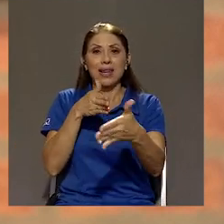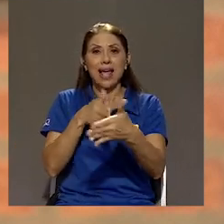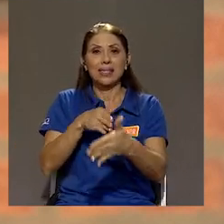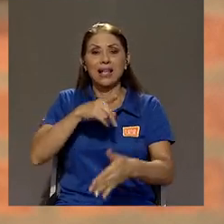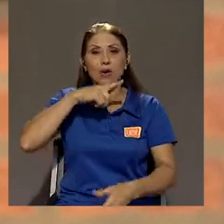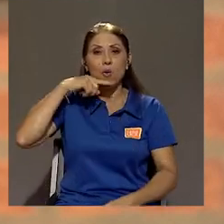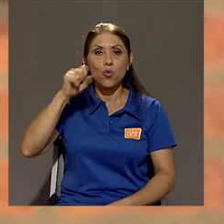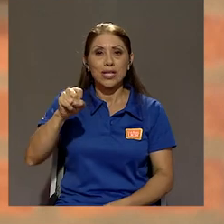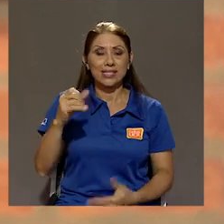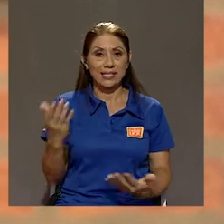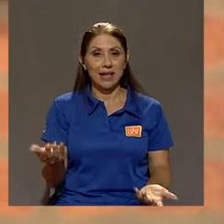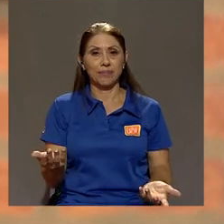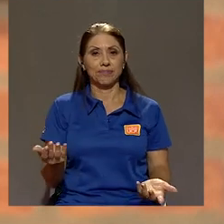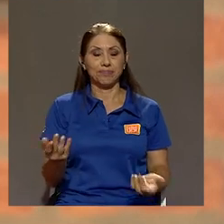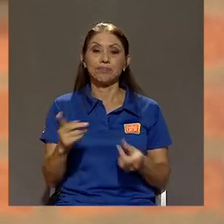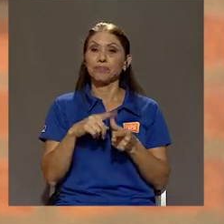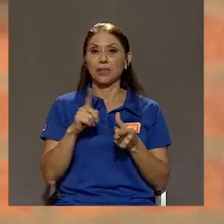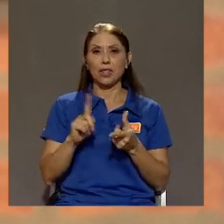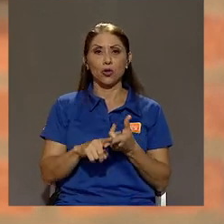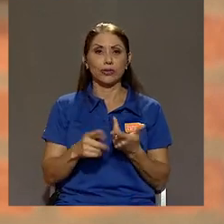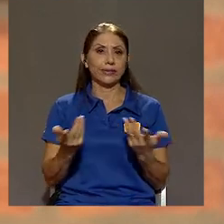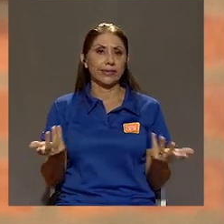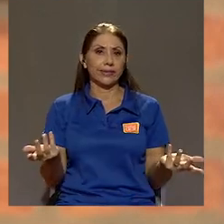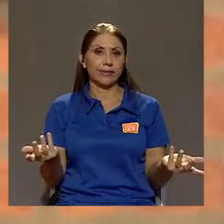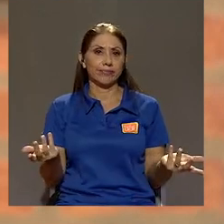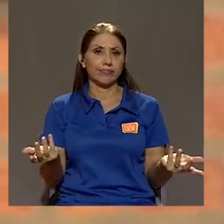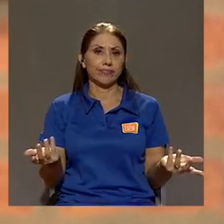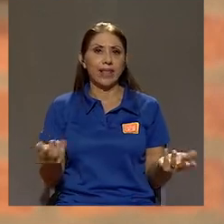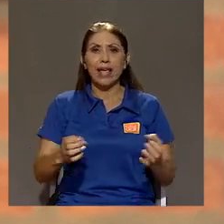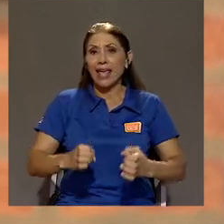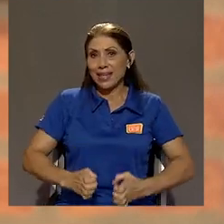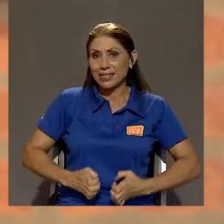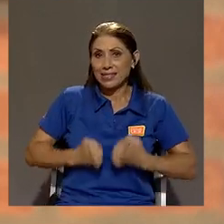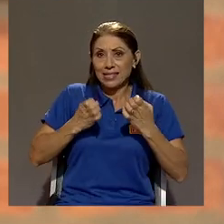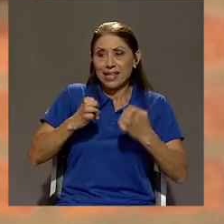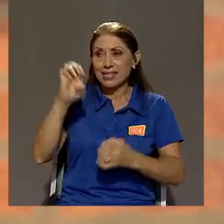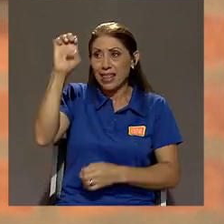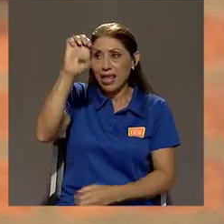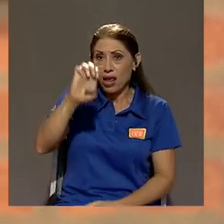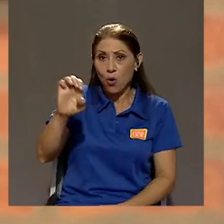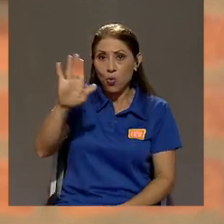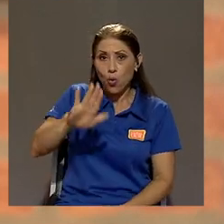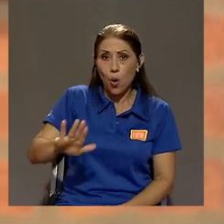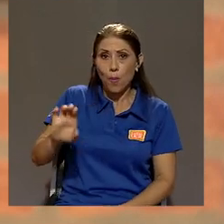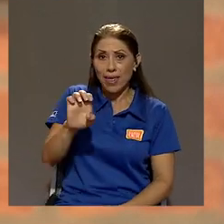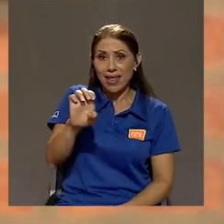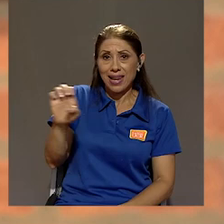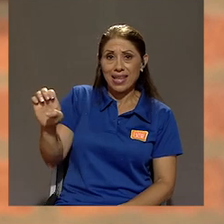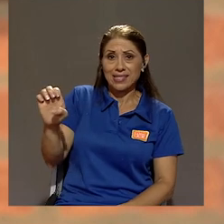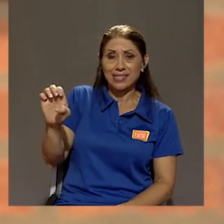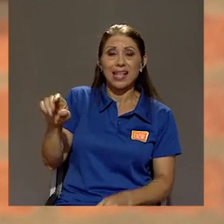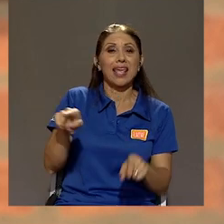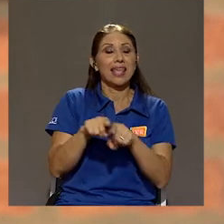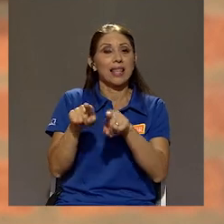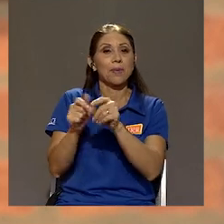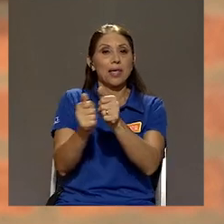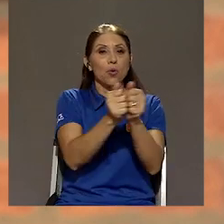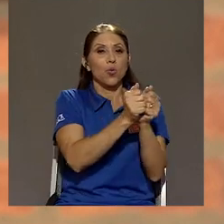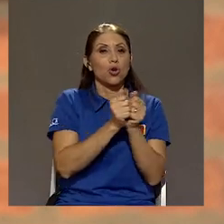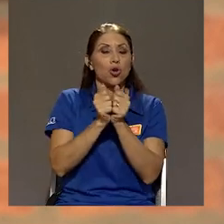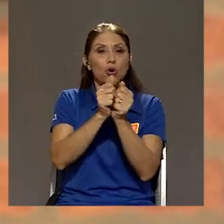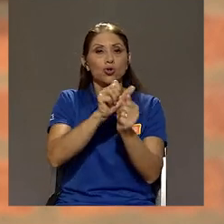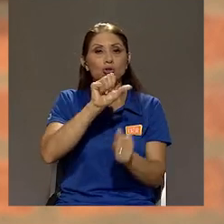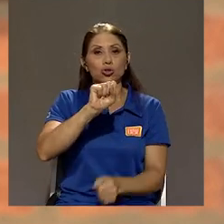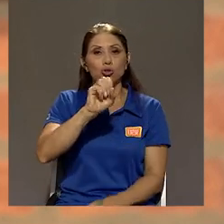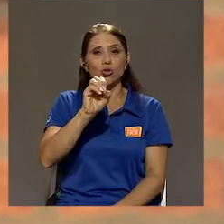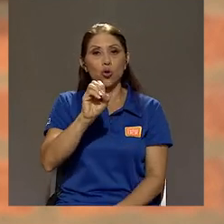comunista. Y entonces, bueno, la existencia de Europa del Este y de la Unión Soviética,